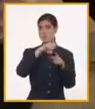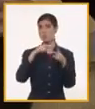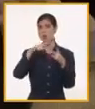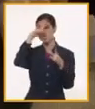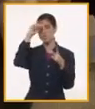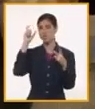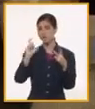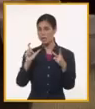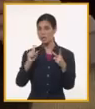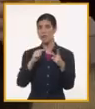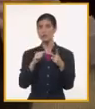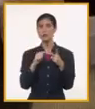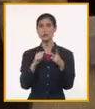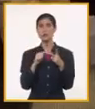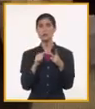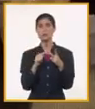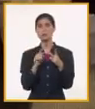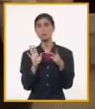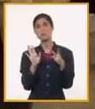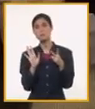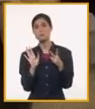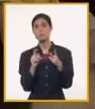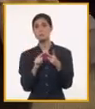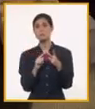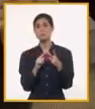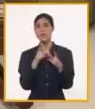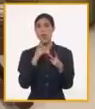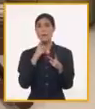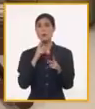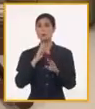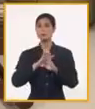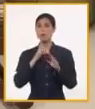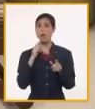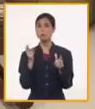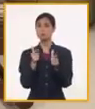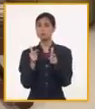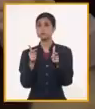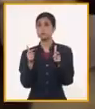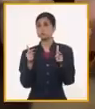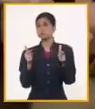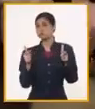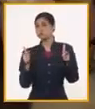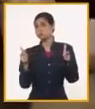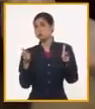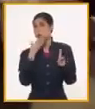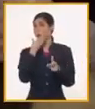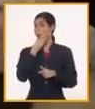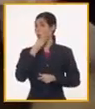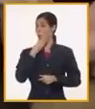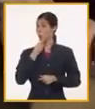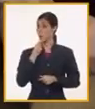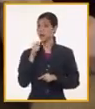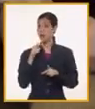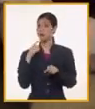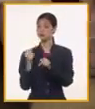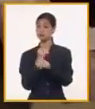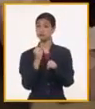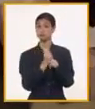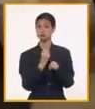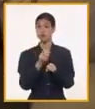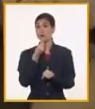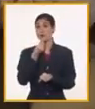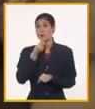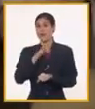había alguna, como se dice, había un poco ya de más médicos. Ajá. Y gente joven, gente ya que se podía